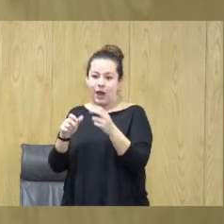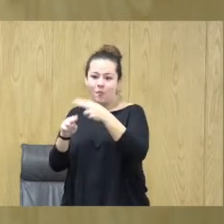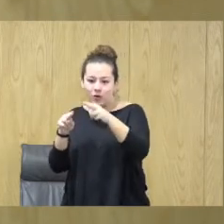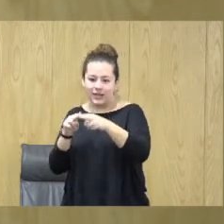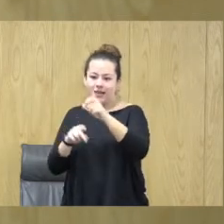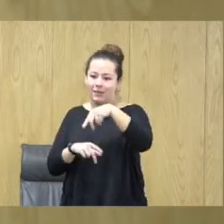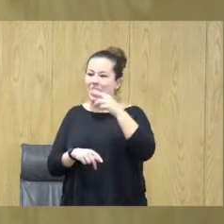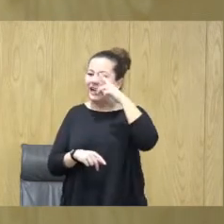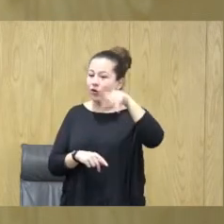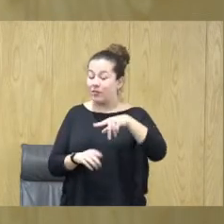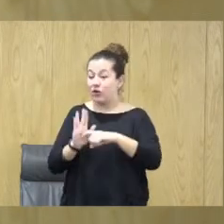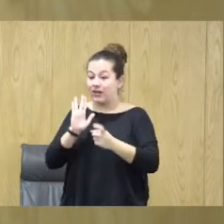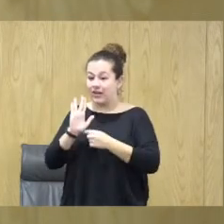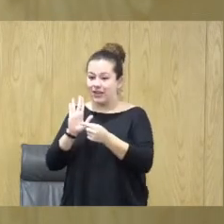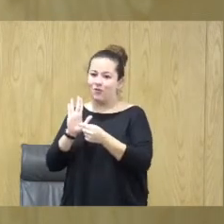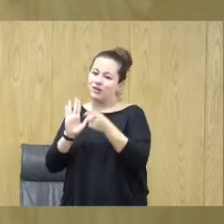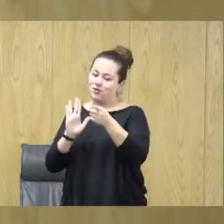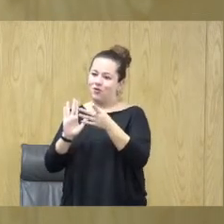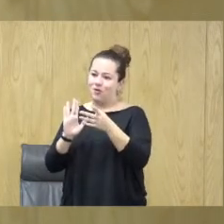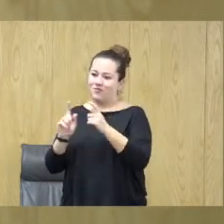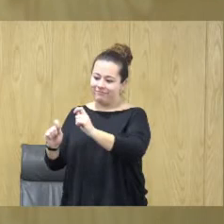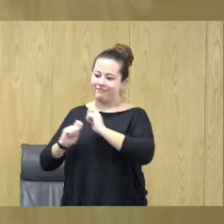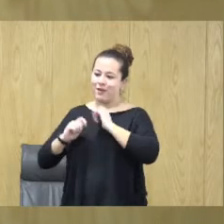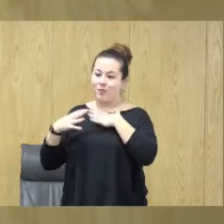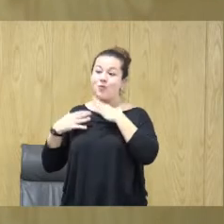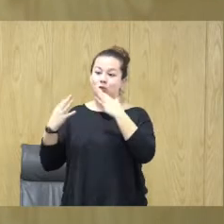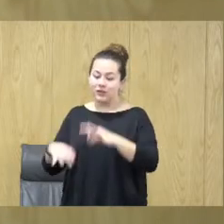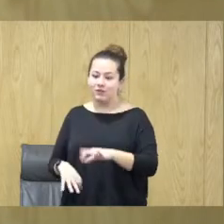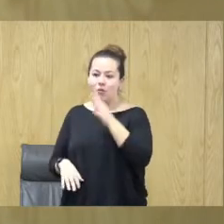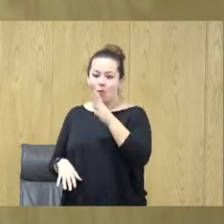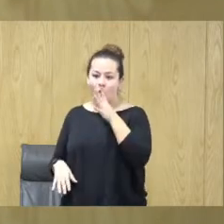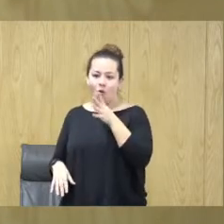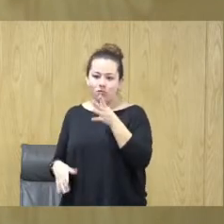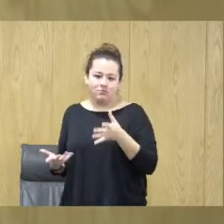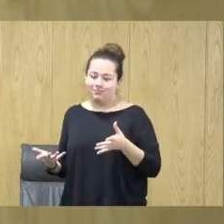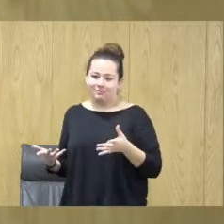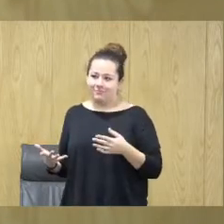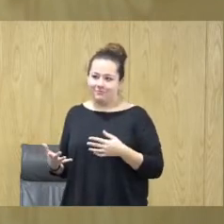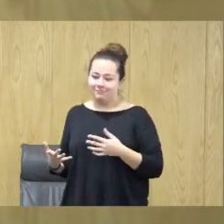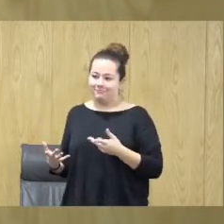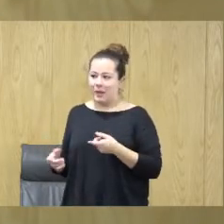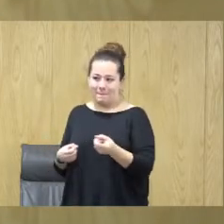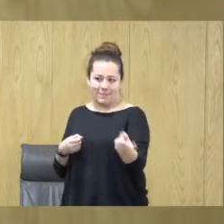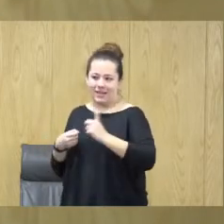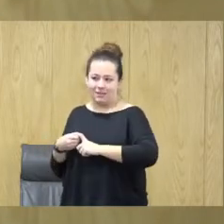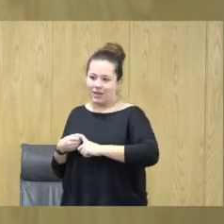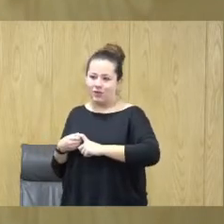reconocimiento legislativo van a ser posibles por la inestimable